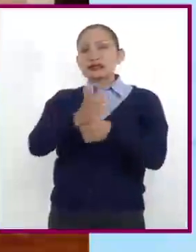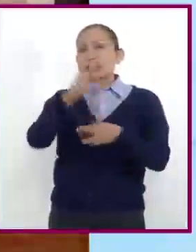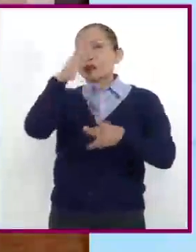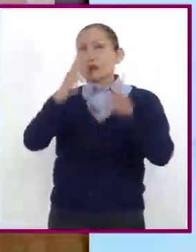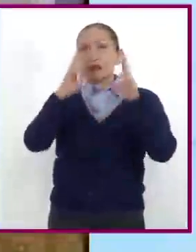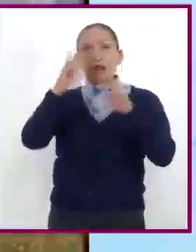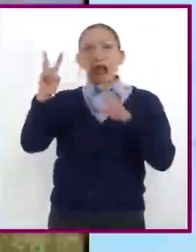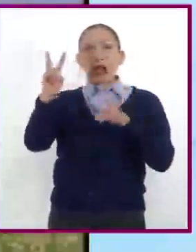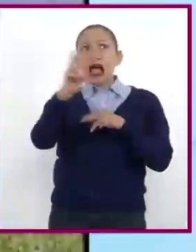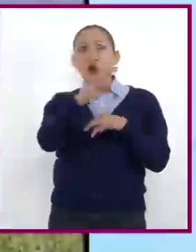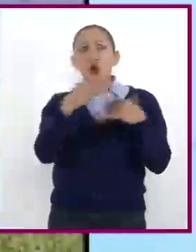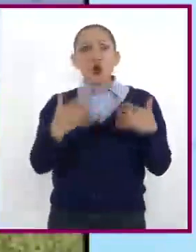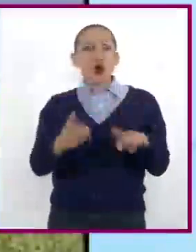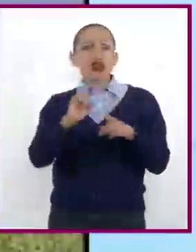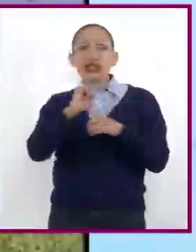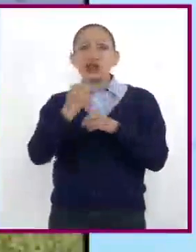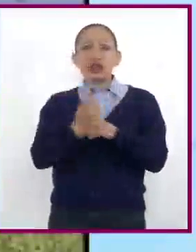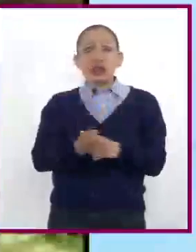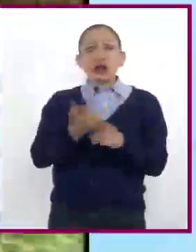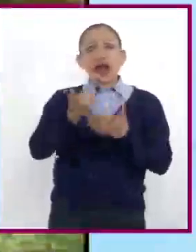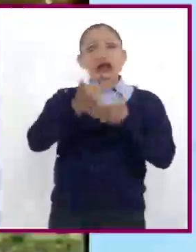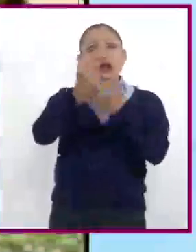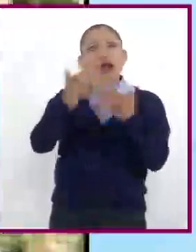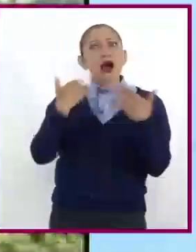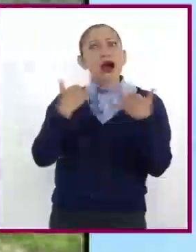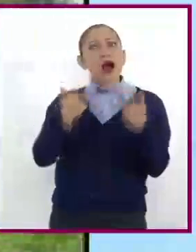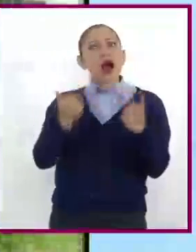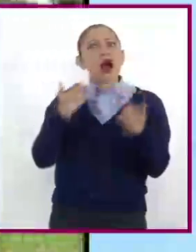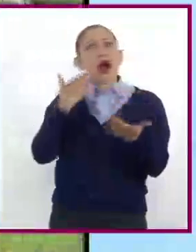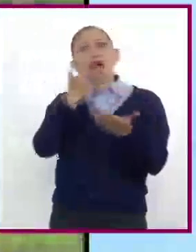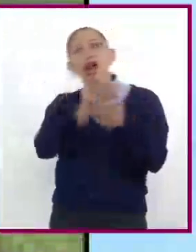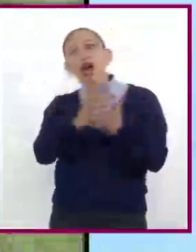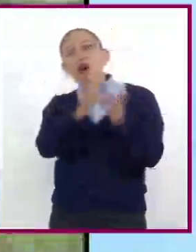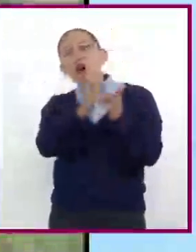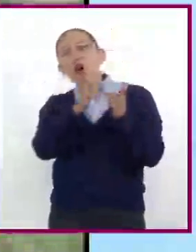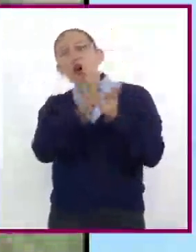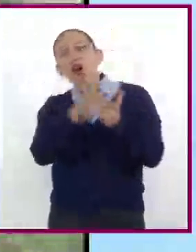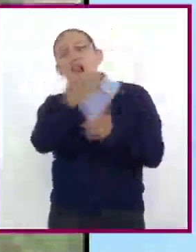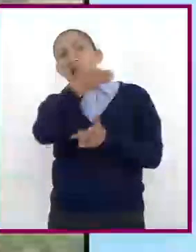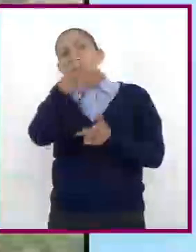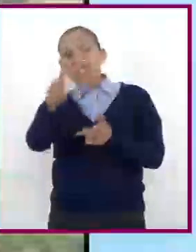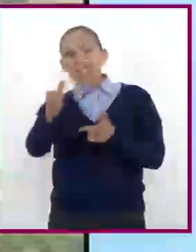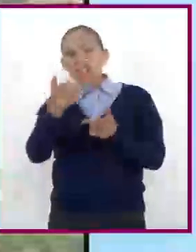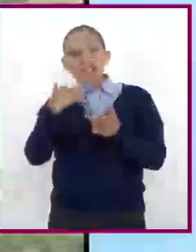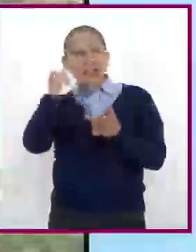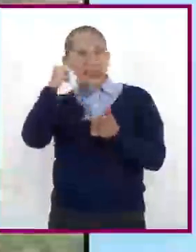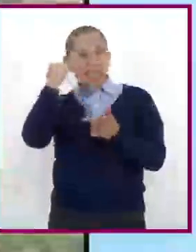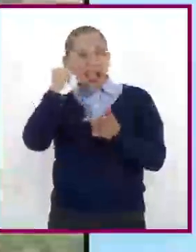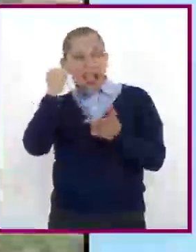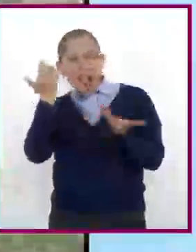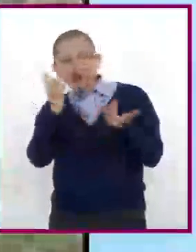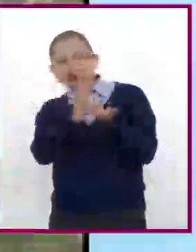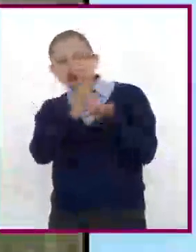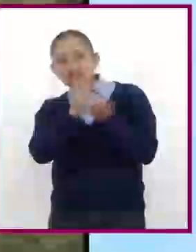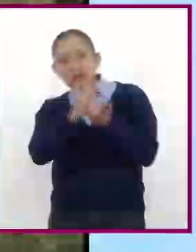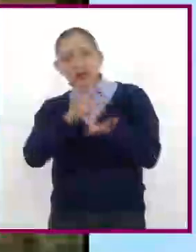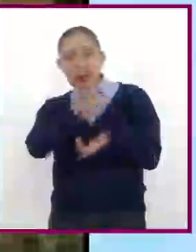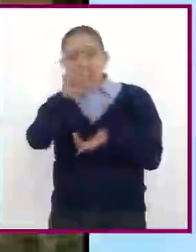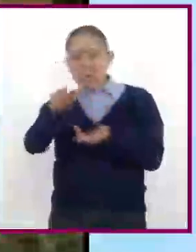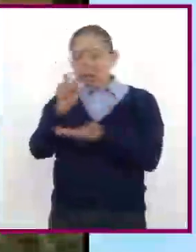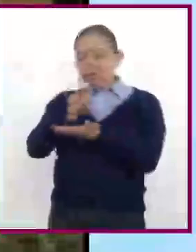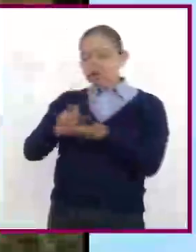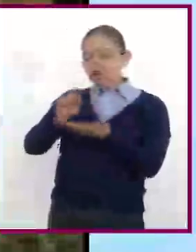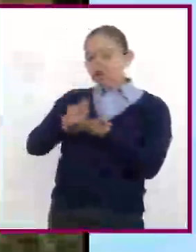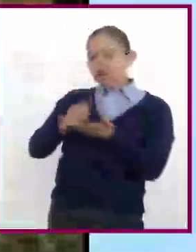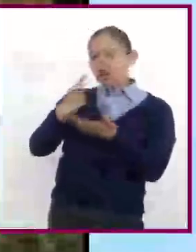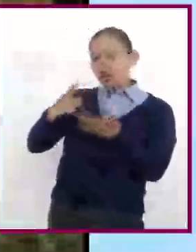Revolución Mexicana, situación que le ayuda a entender y acercarse a grupos de campesinos e indígenas, proyectando más tarde